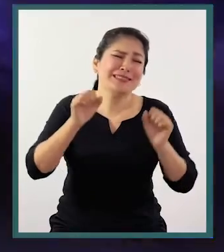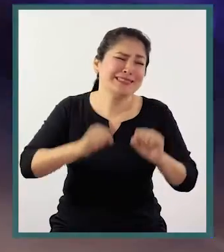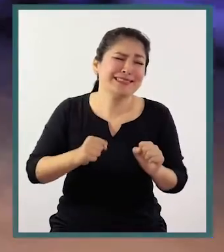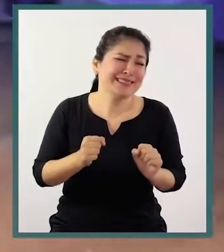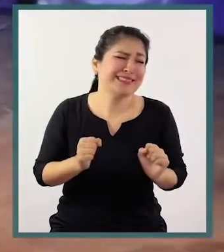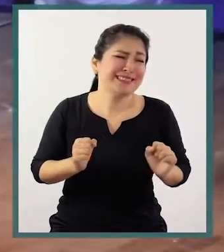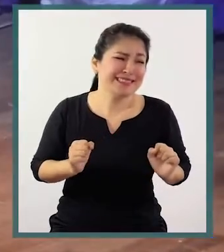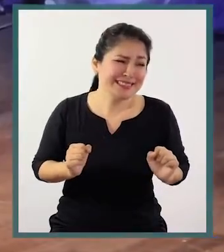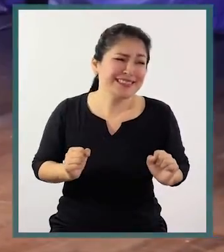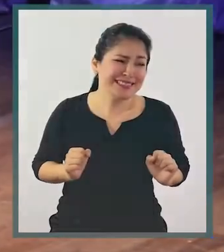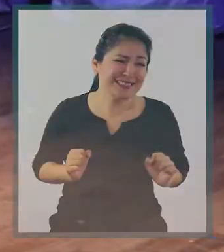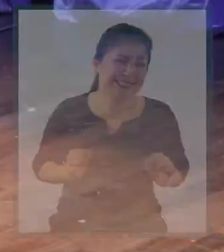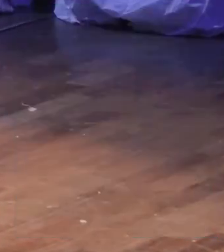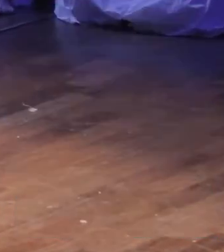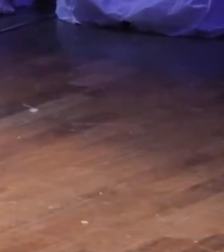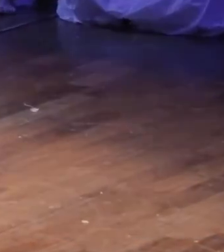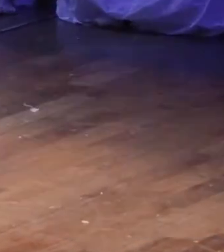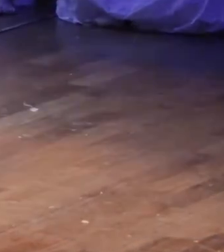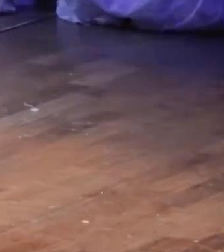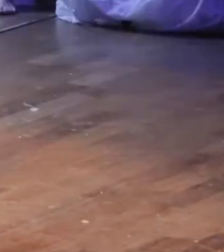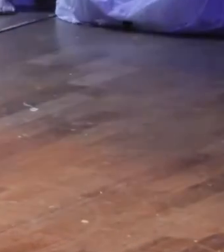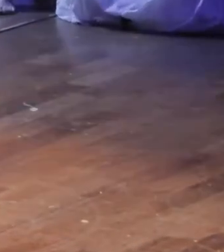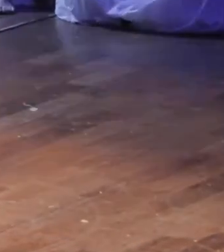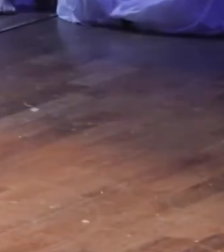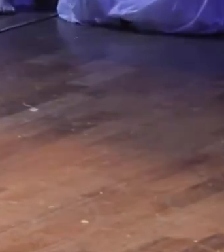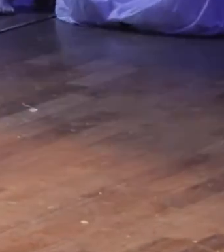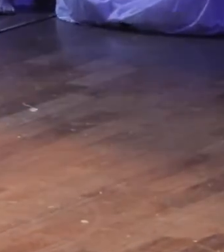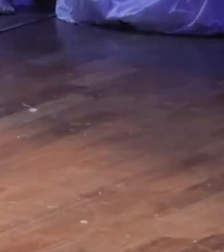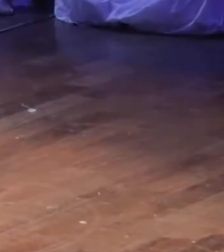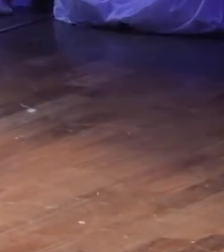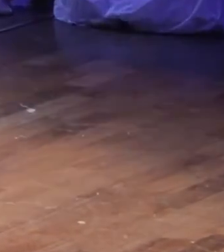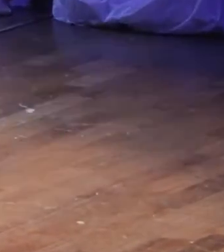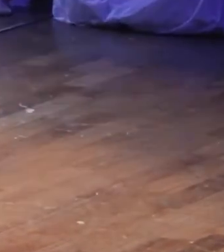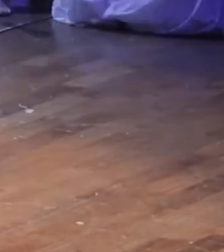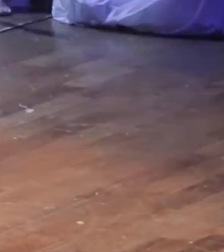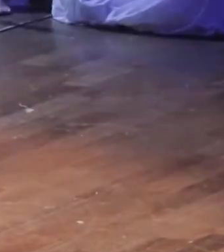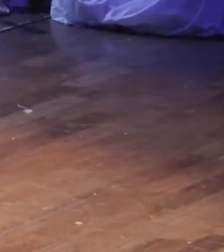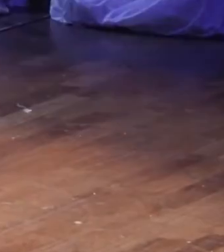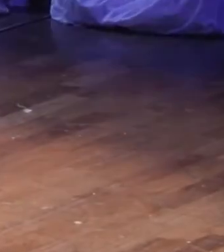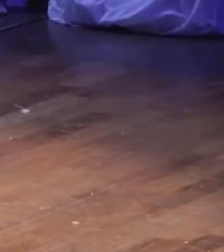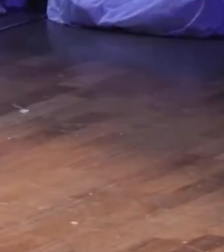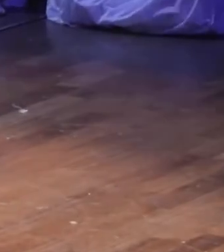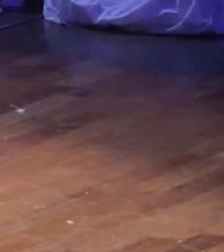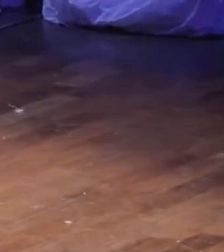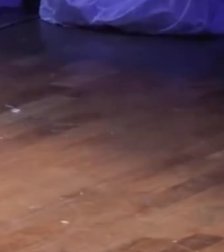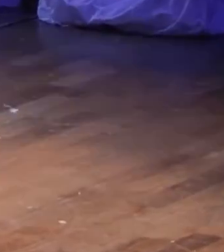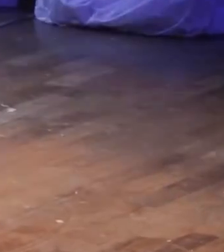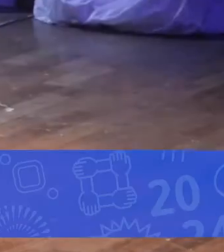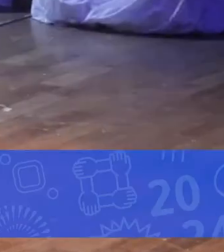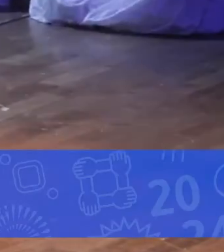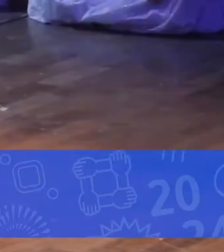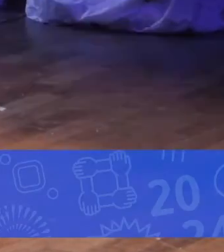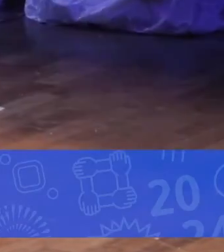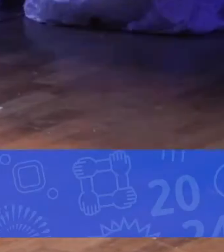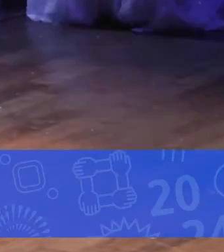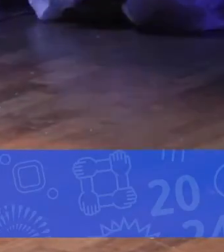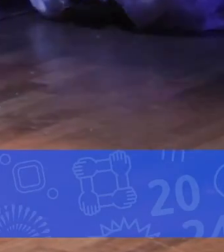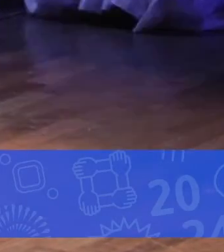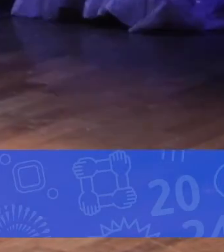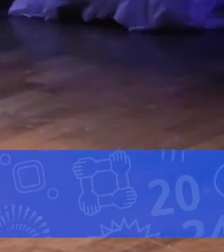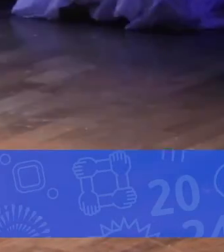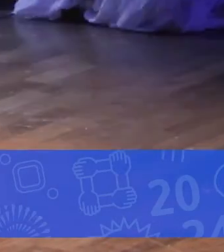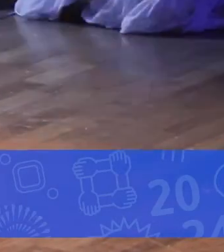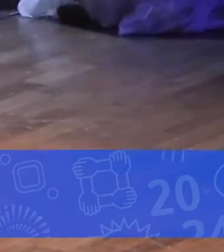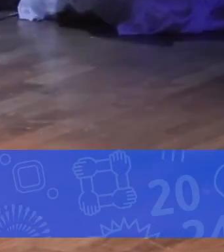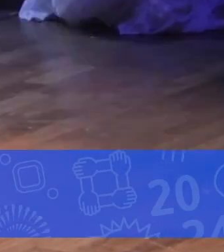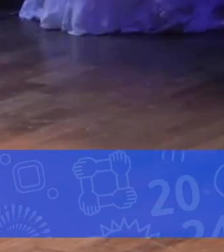precioso. Allí estaré, mi trapa es una comparsa, con mi rumba cantaré, veré siempre lo que fui, con mi